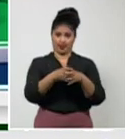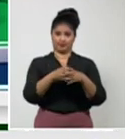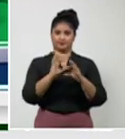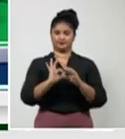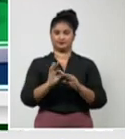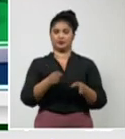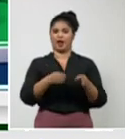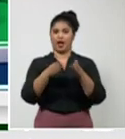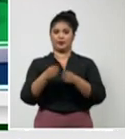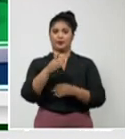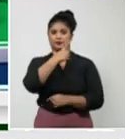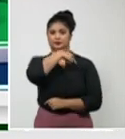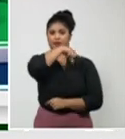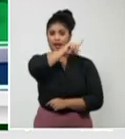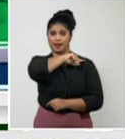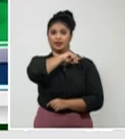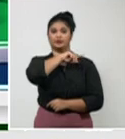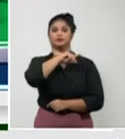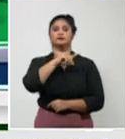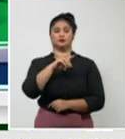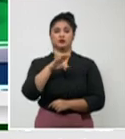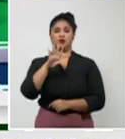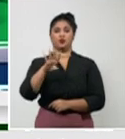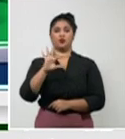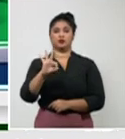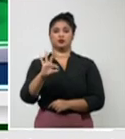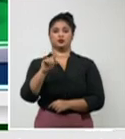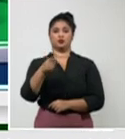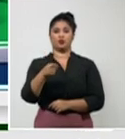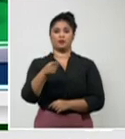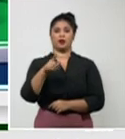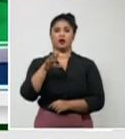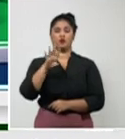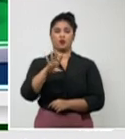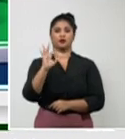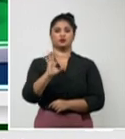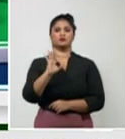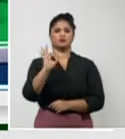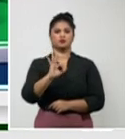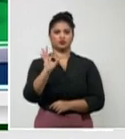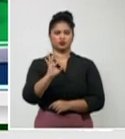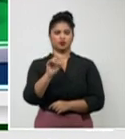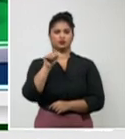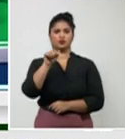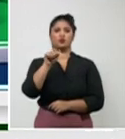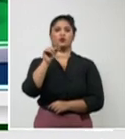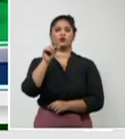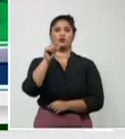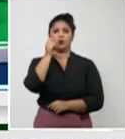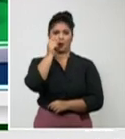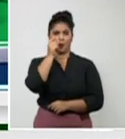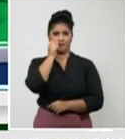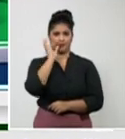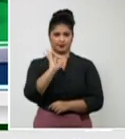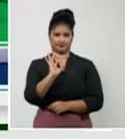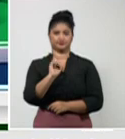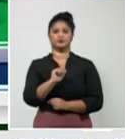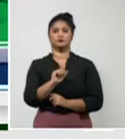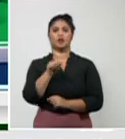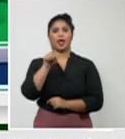48,4% del sexo masculino, aunque en el acumulado un discreto por ciento superior,